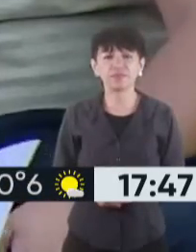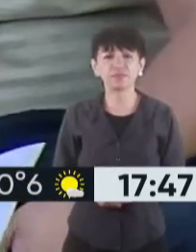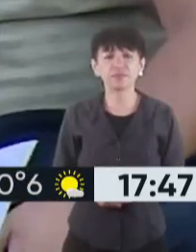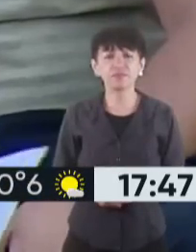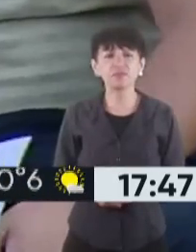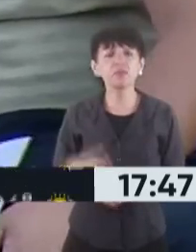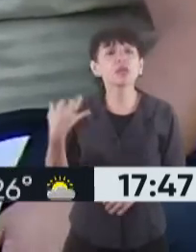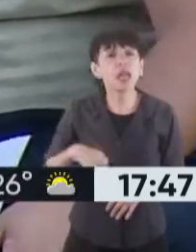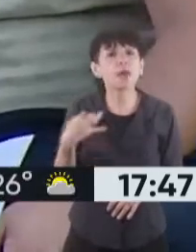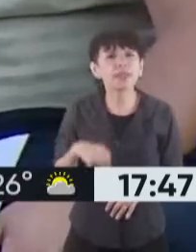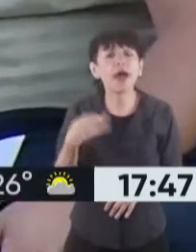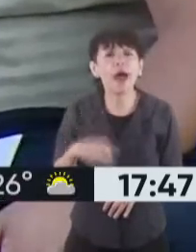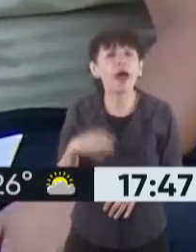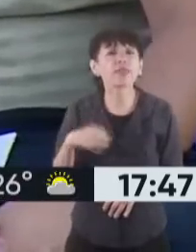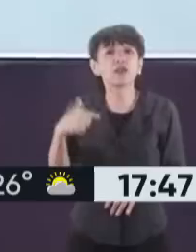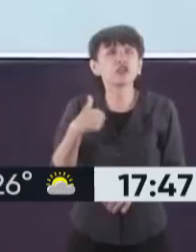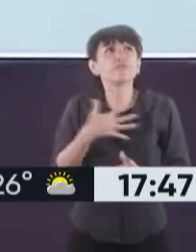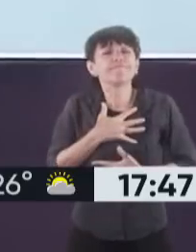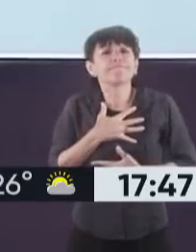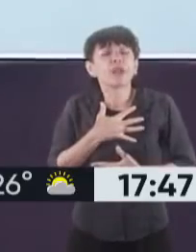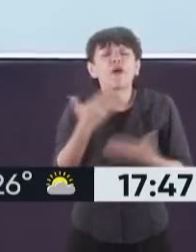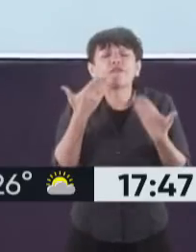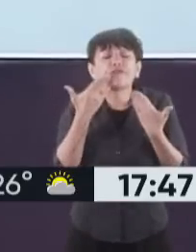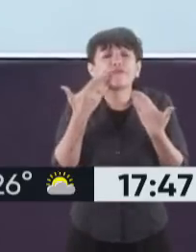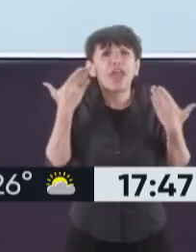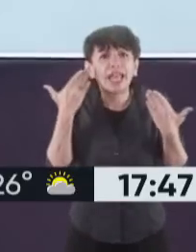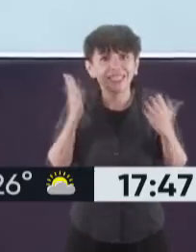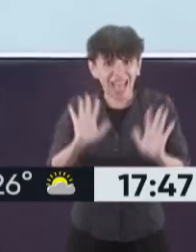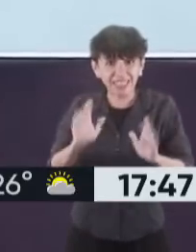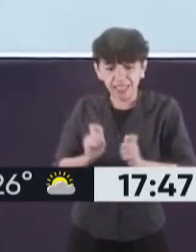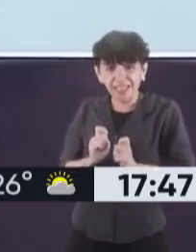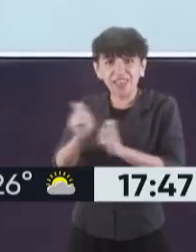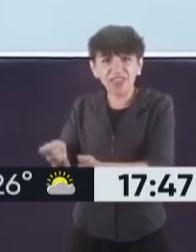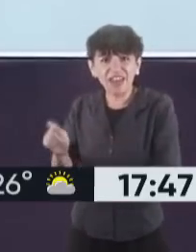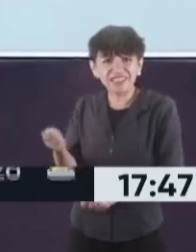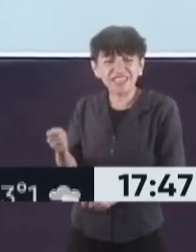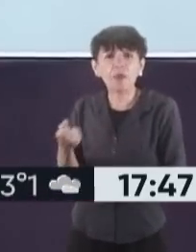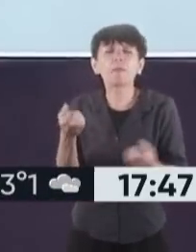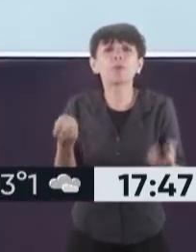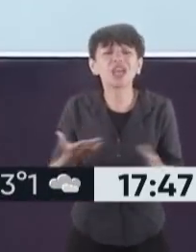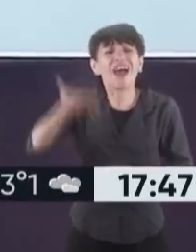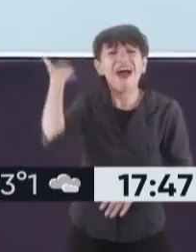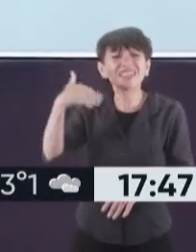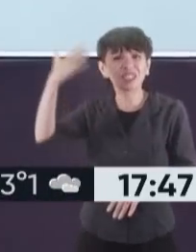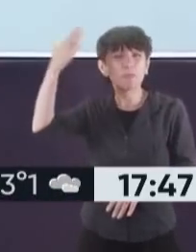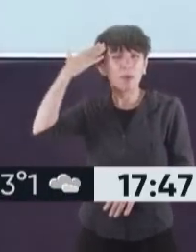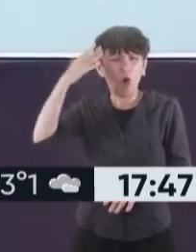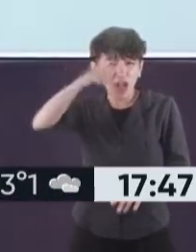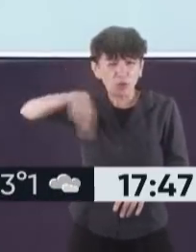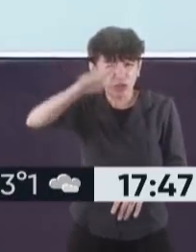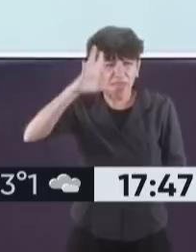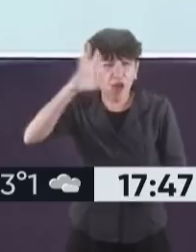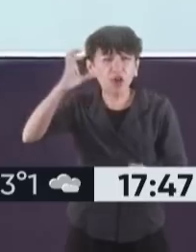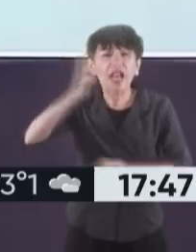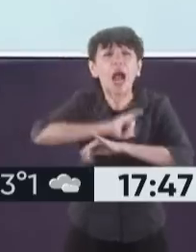Y la verdad es que me pone feliz poder hacerlo, porque si ustedes hacen memoria ya en la campaña, un día